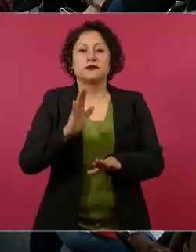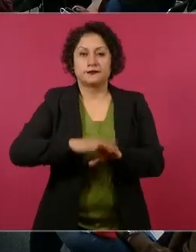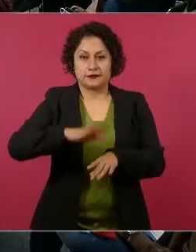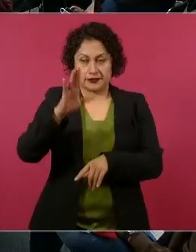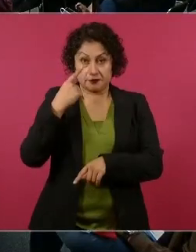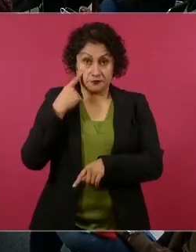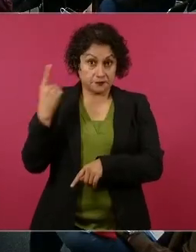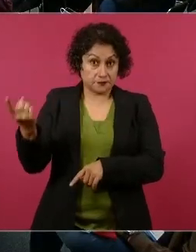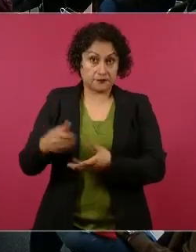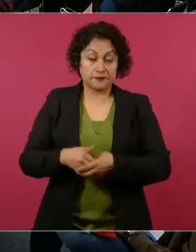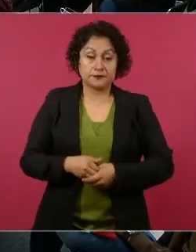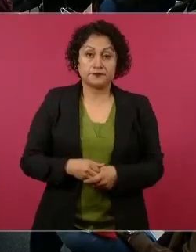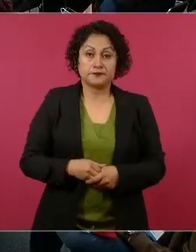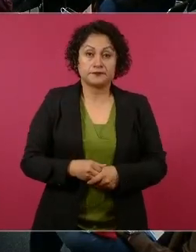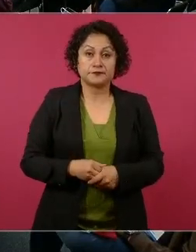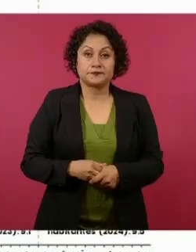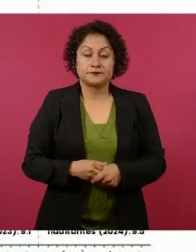ahí está.